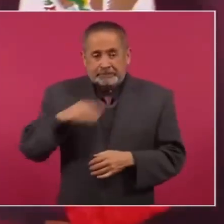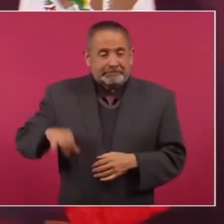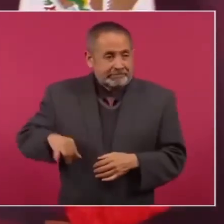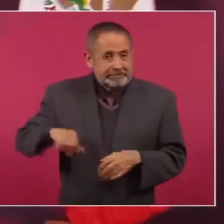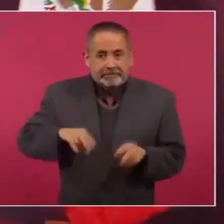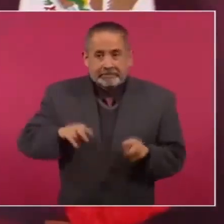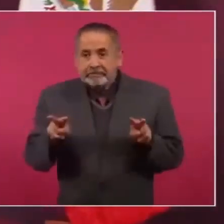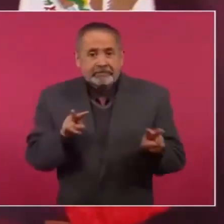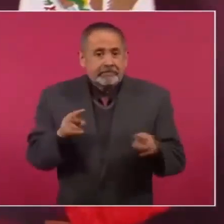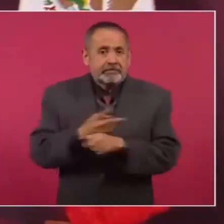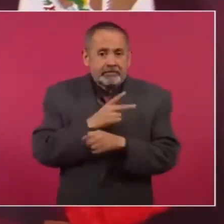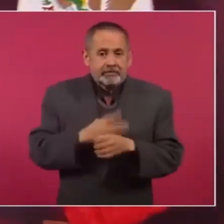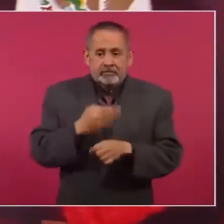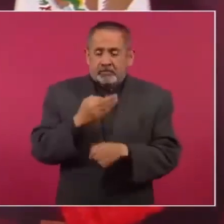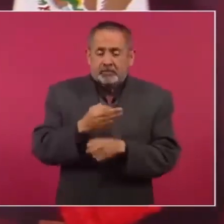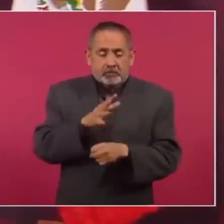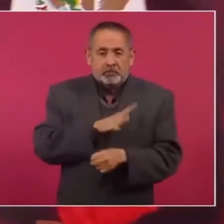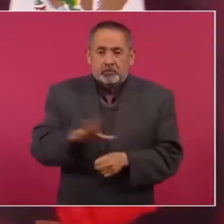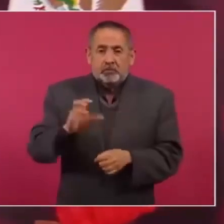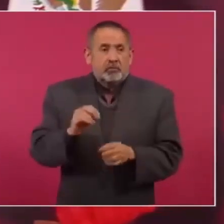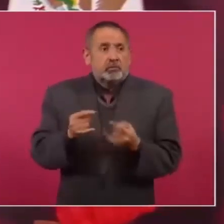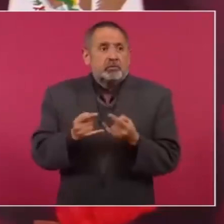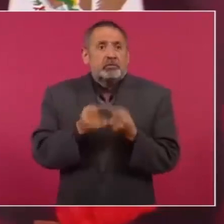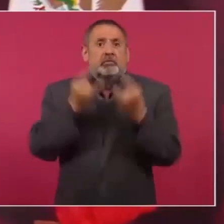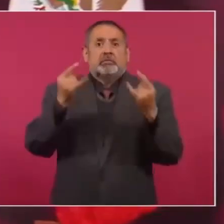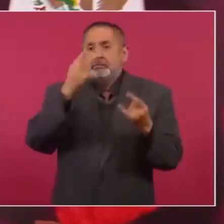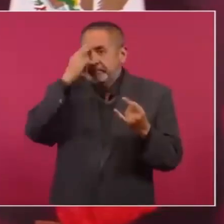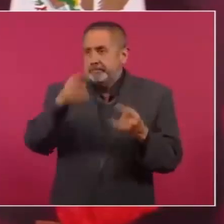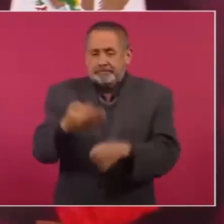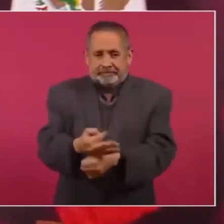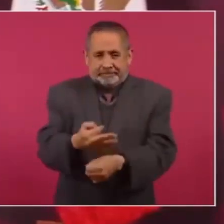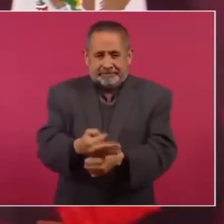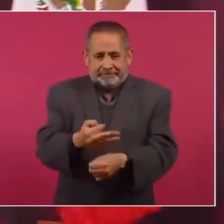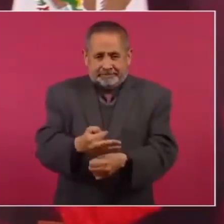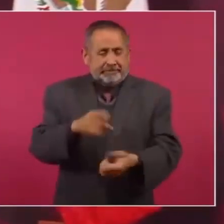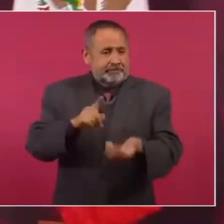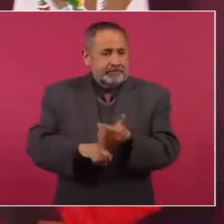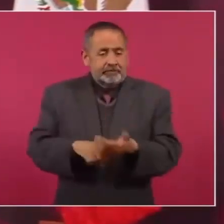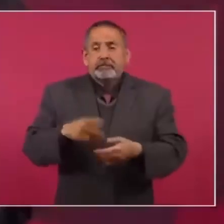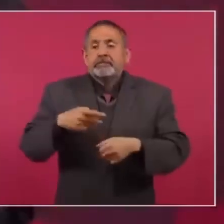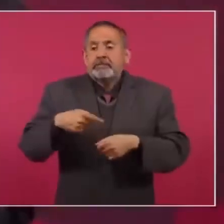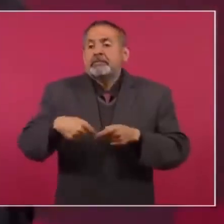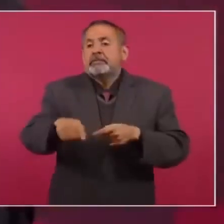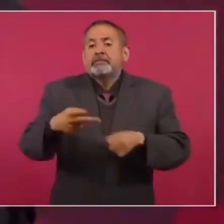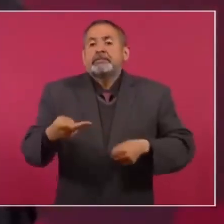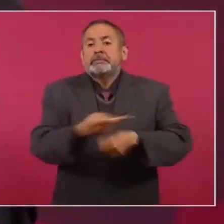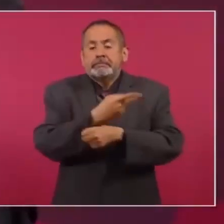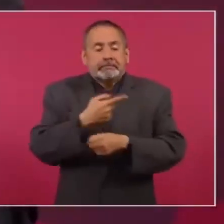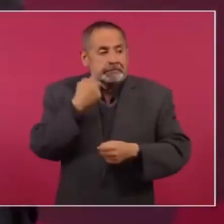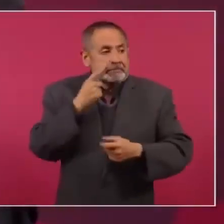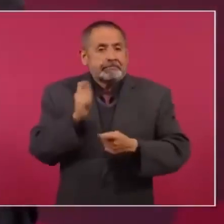interesantes, momentos estelares en la historia pública de México.